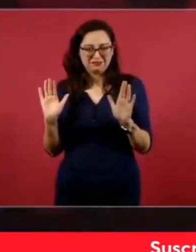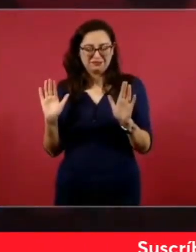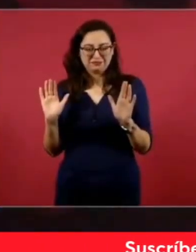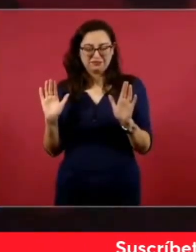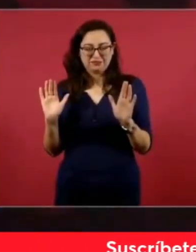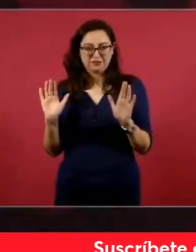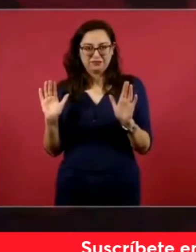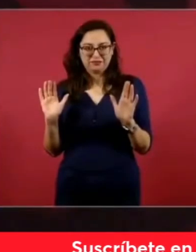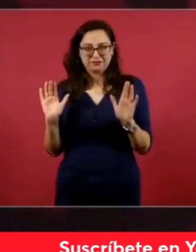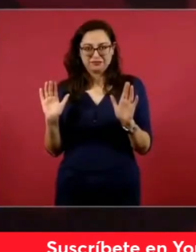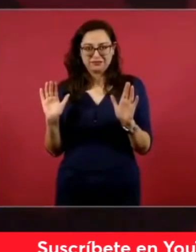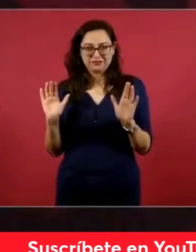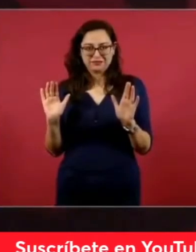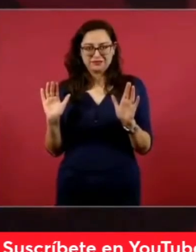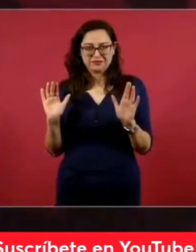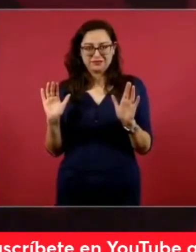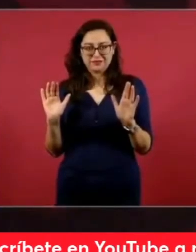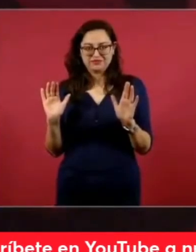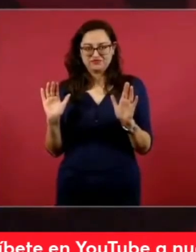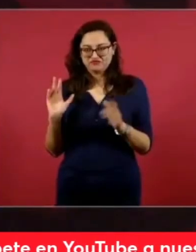1995,